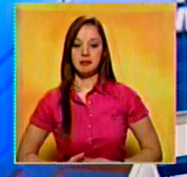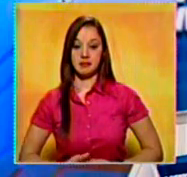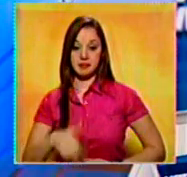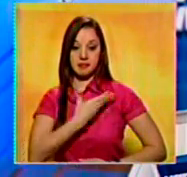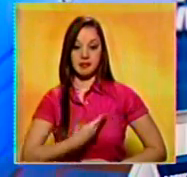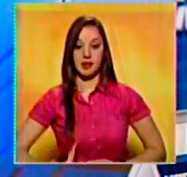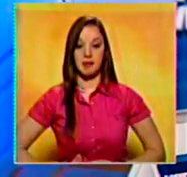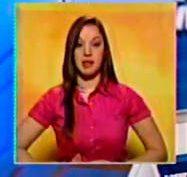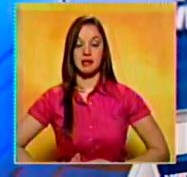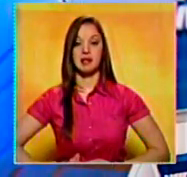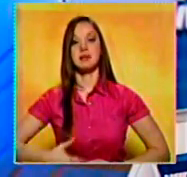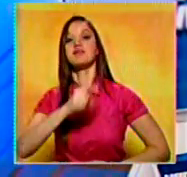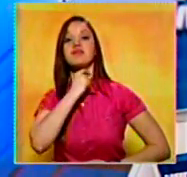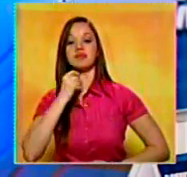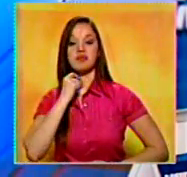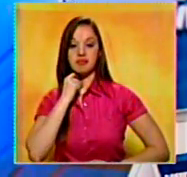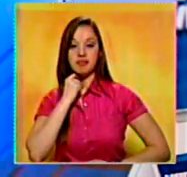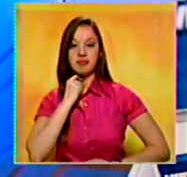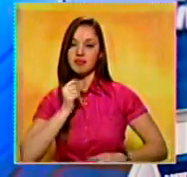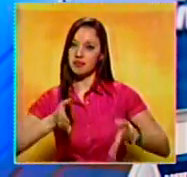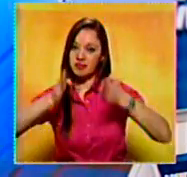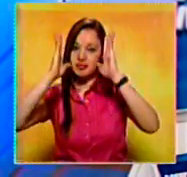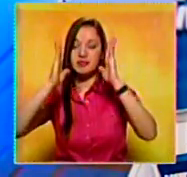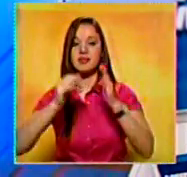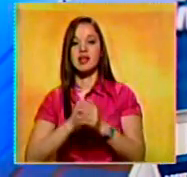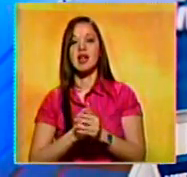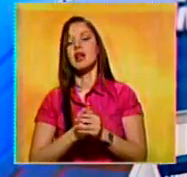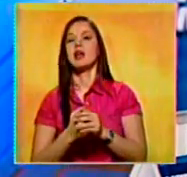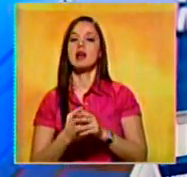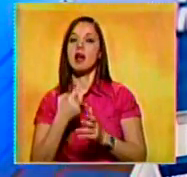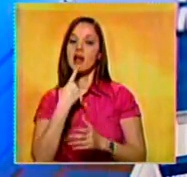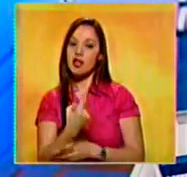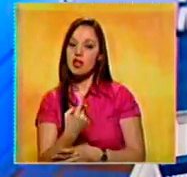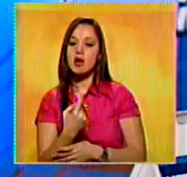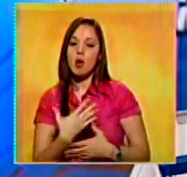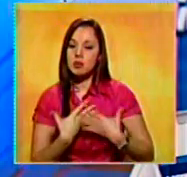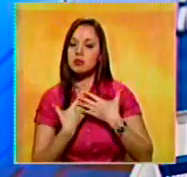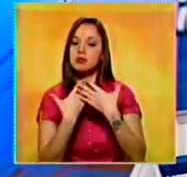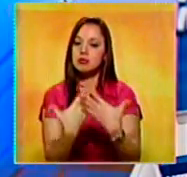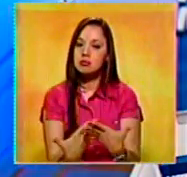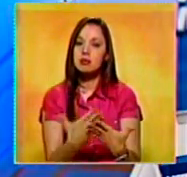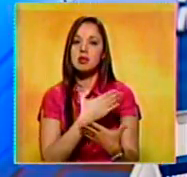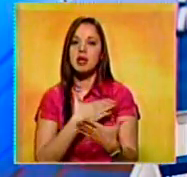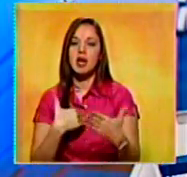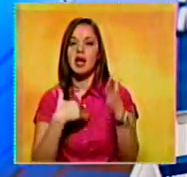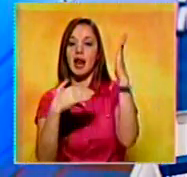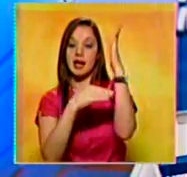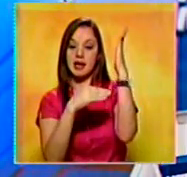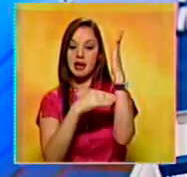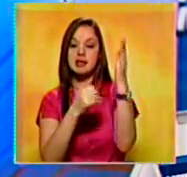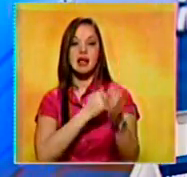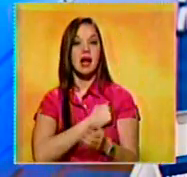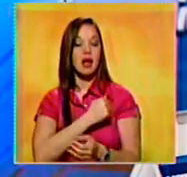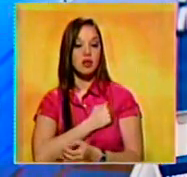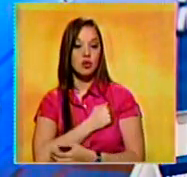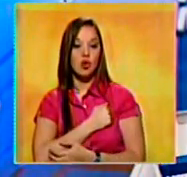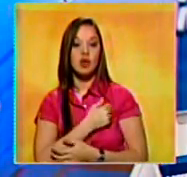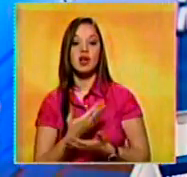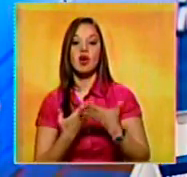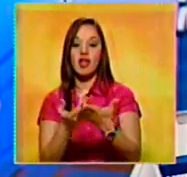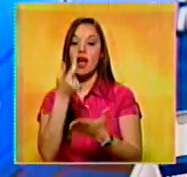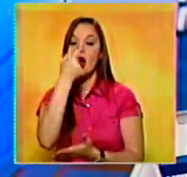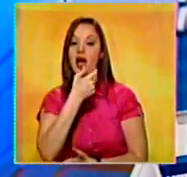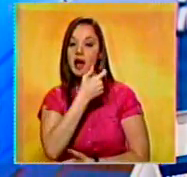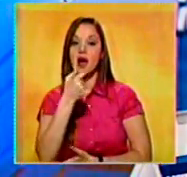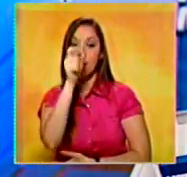el presidente de la conferencia episcopal de Venezuela monseñor Diego padrón se mostró partidario de que la iglesia católica de la eucaristía